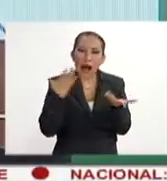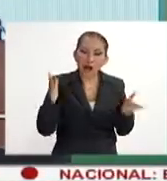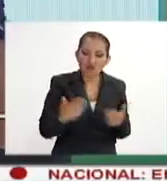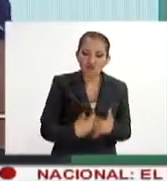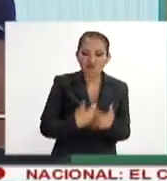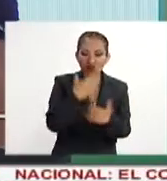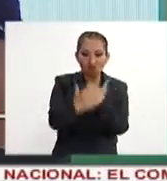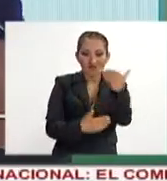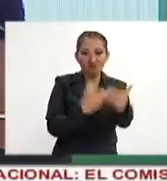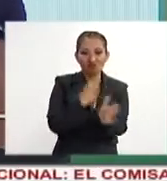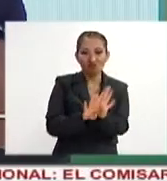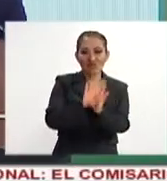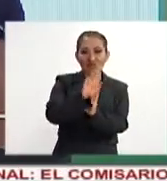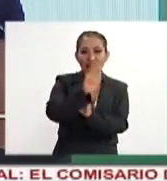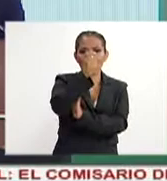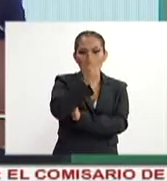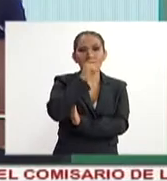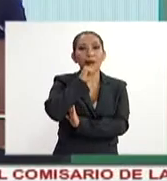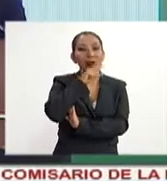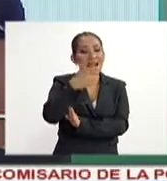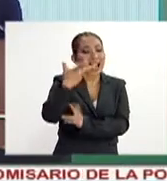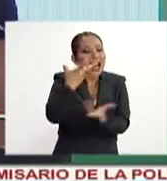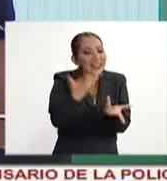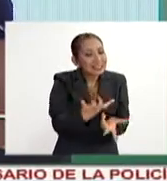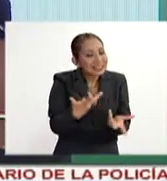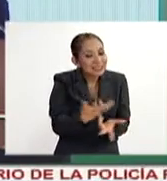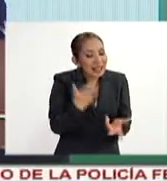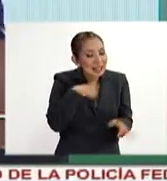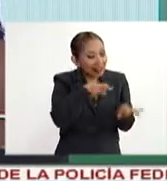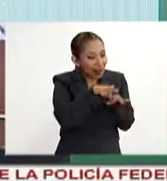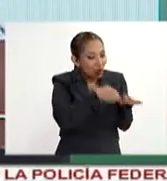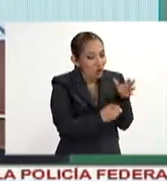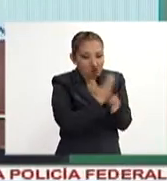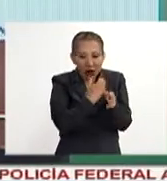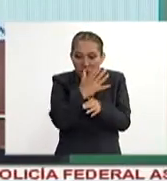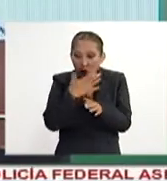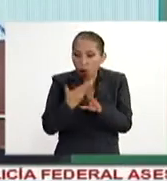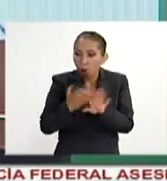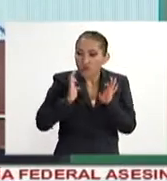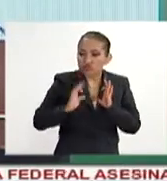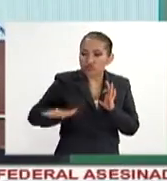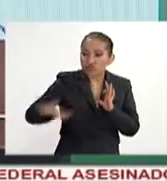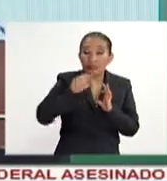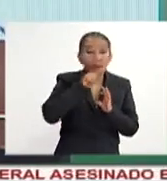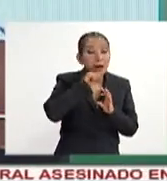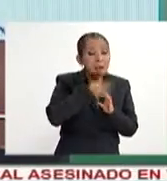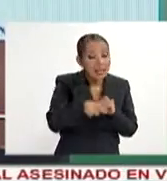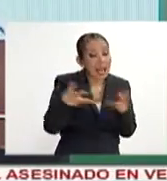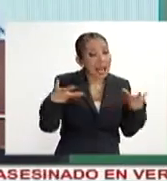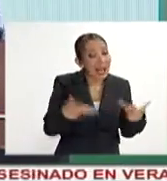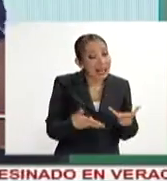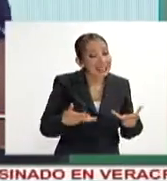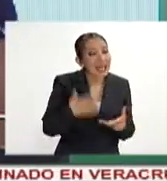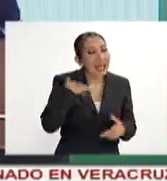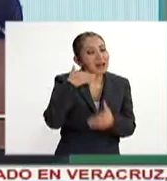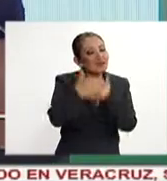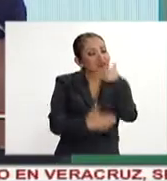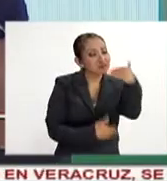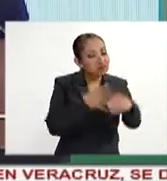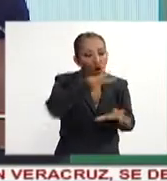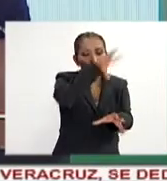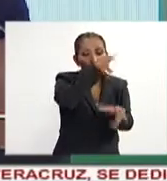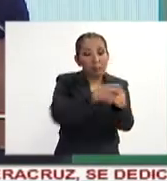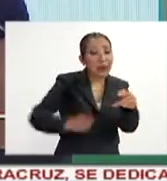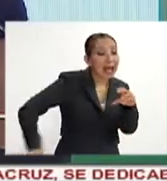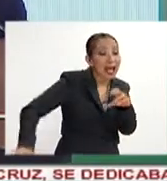motores de la economía, no solamente generador de empleos y de bienestar, sino sobre todo lograr un desarrollo